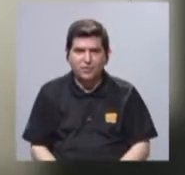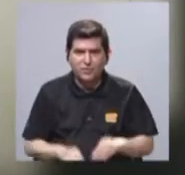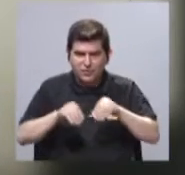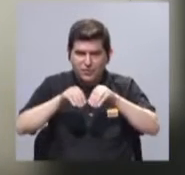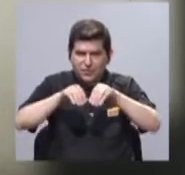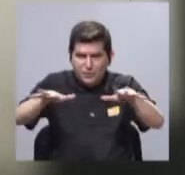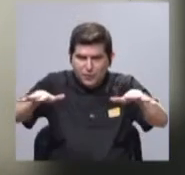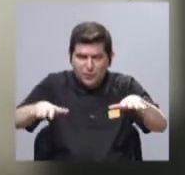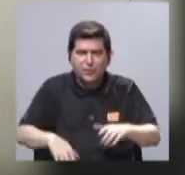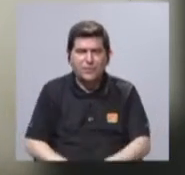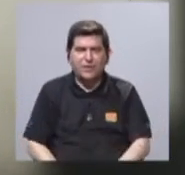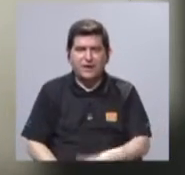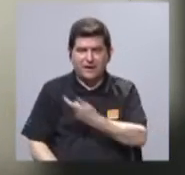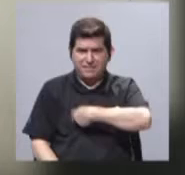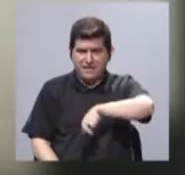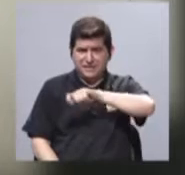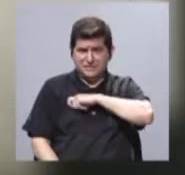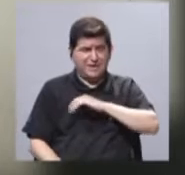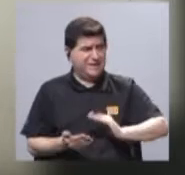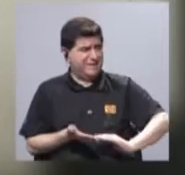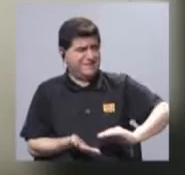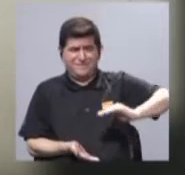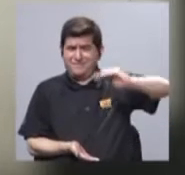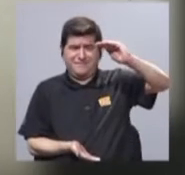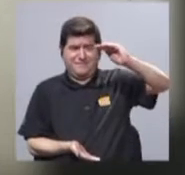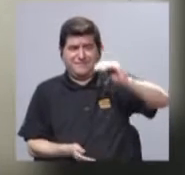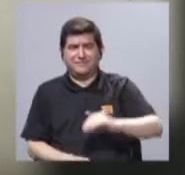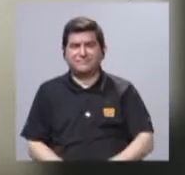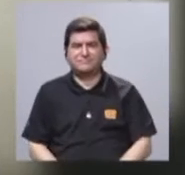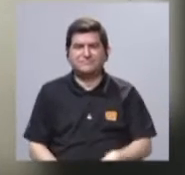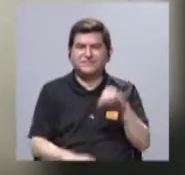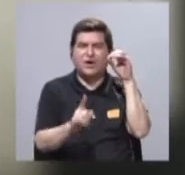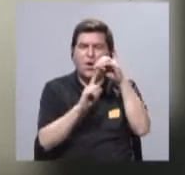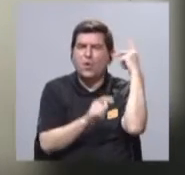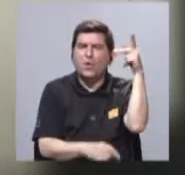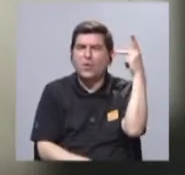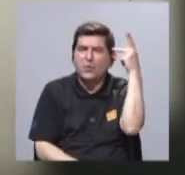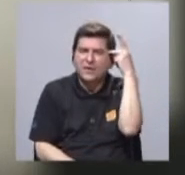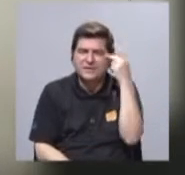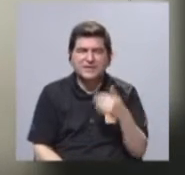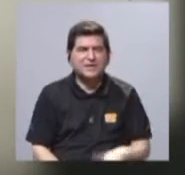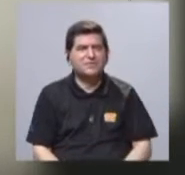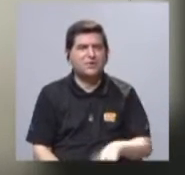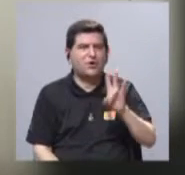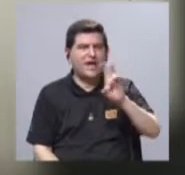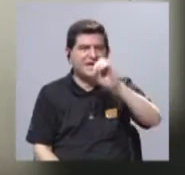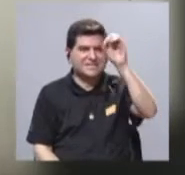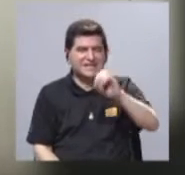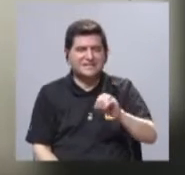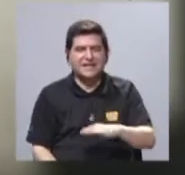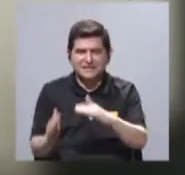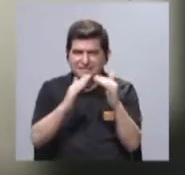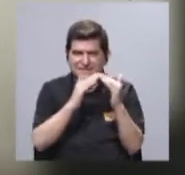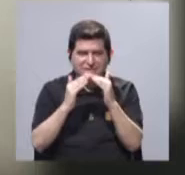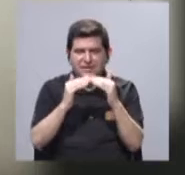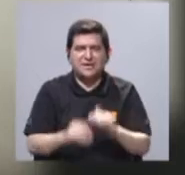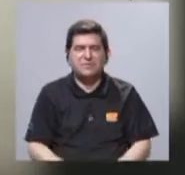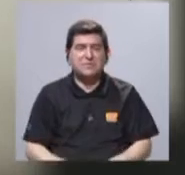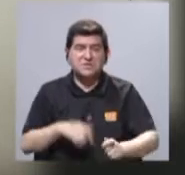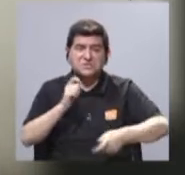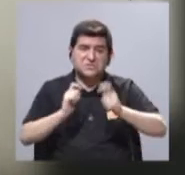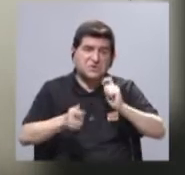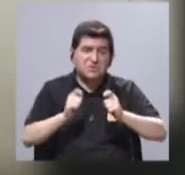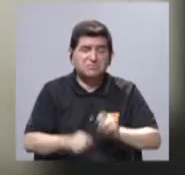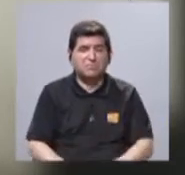transmisión es muy alta en españa y no como un objetivo político llegar al 70% de la población en